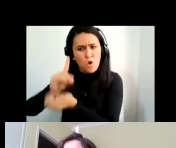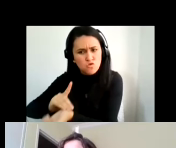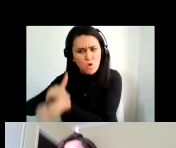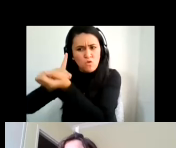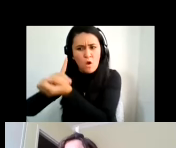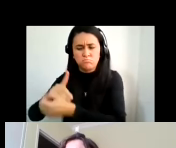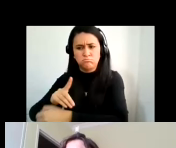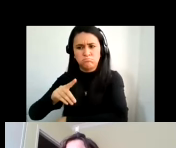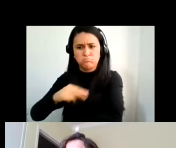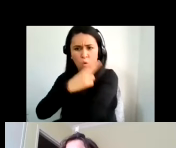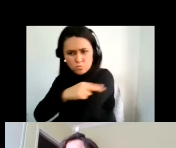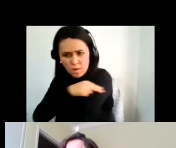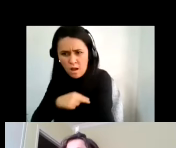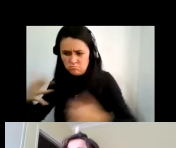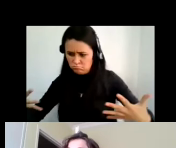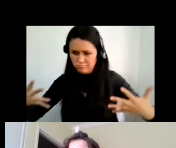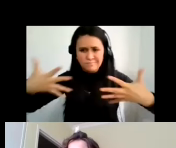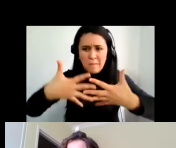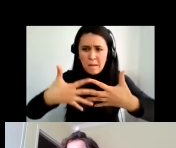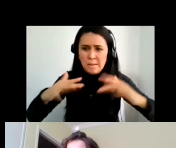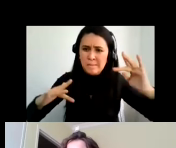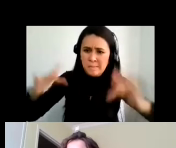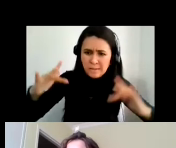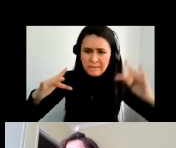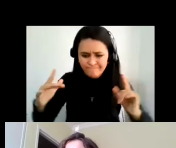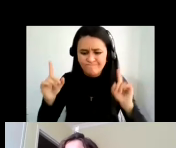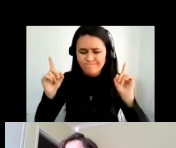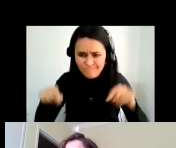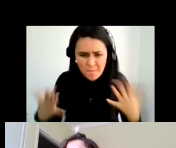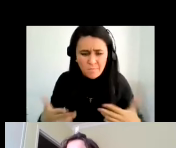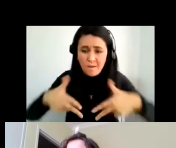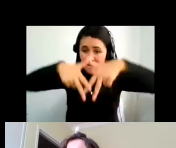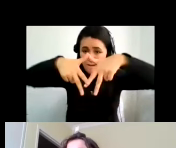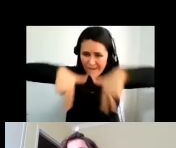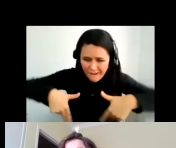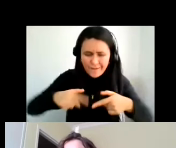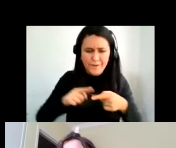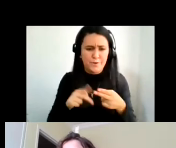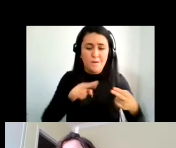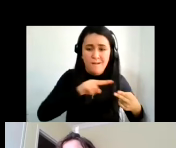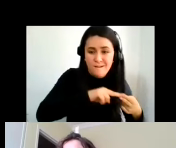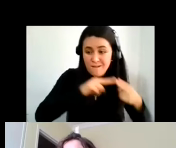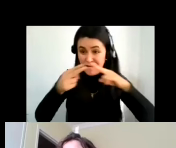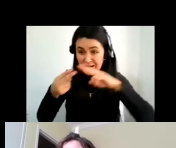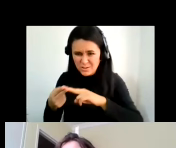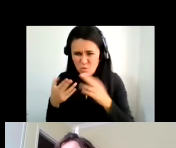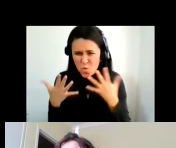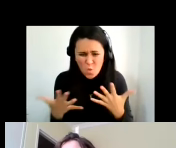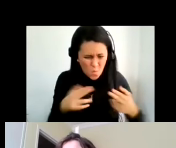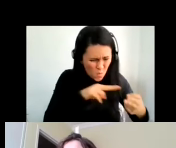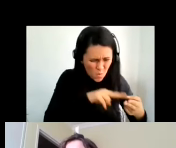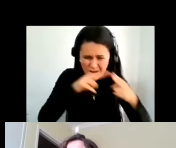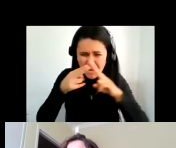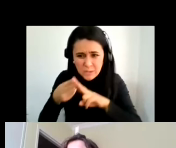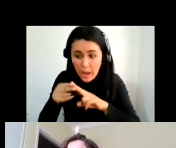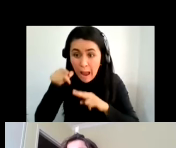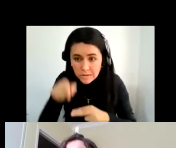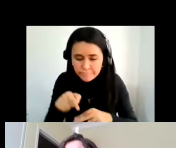que considerar las normas de género, las funciones y relaciones que inhiben el